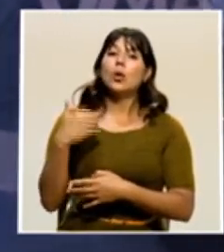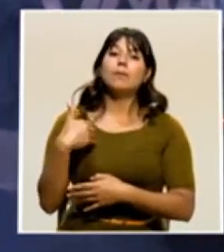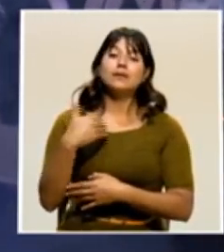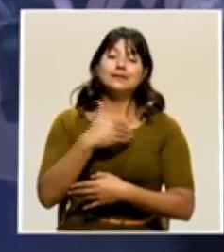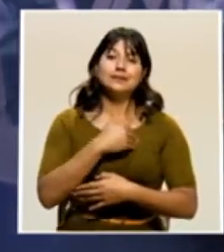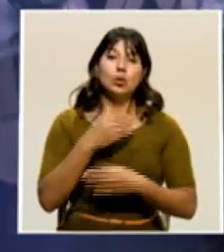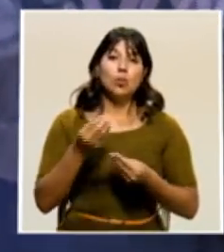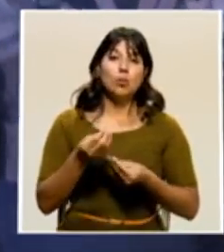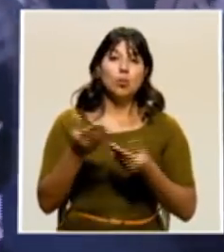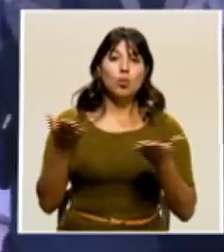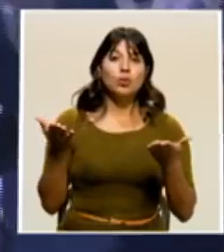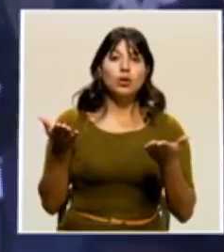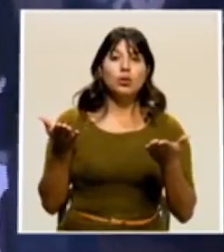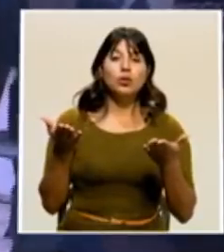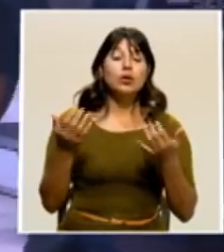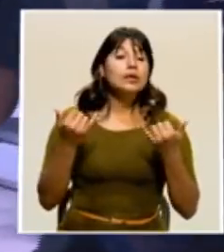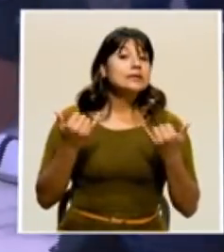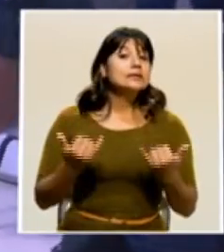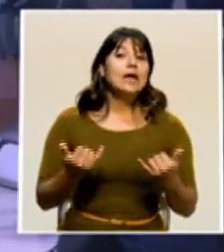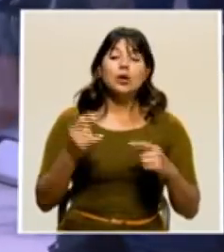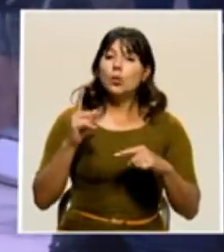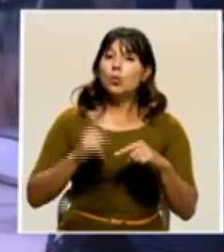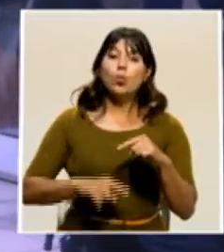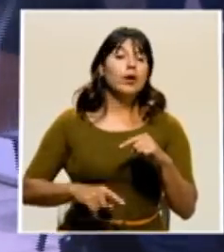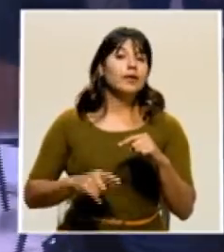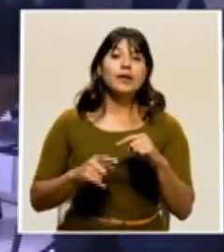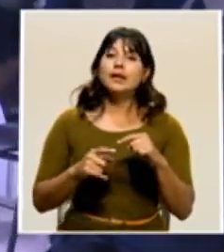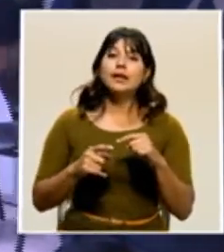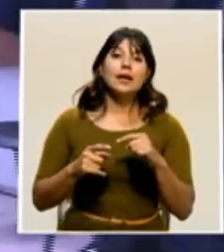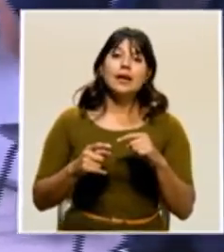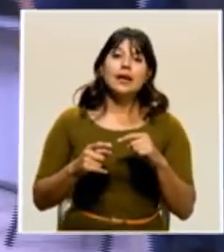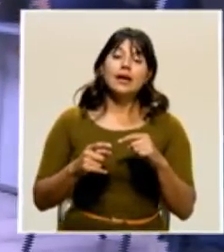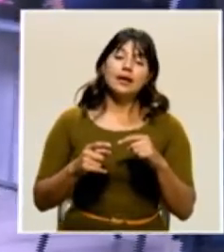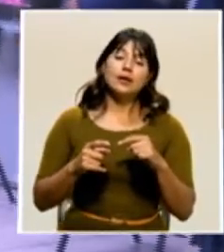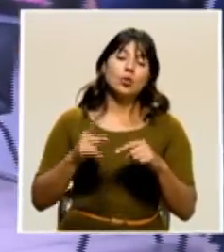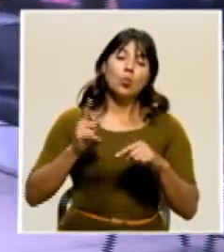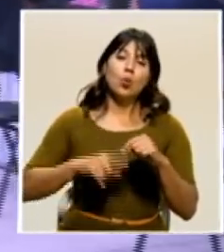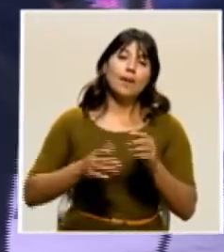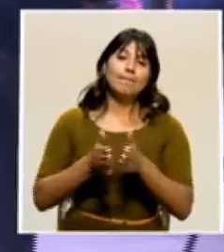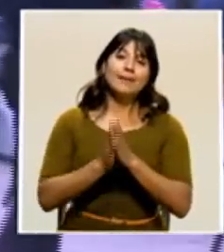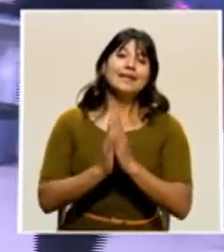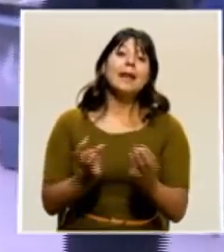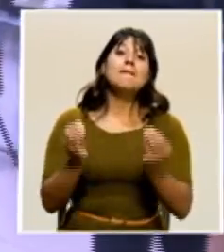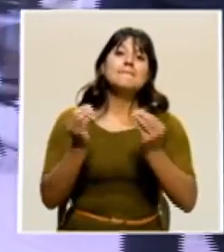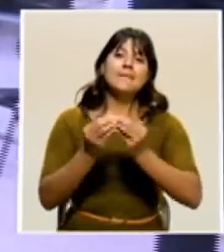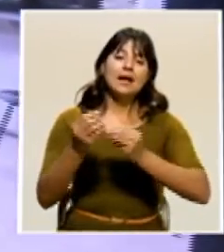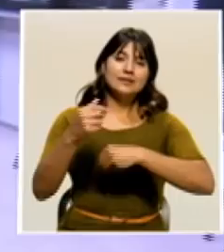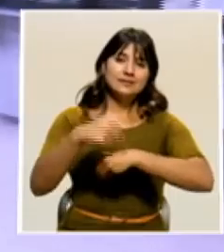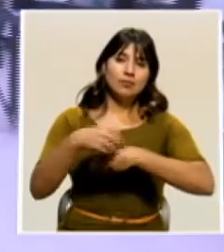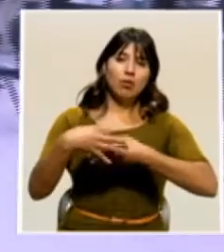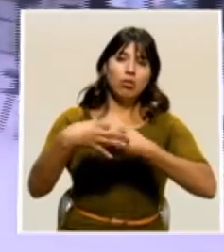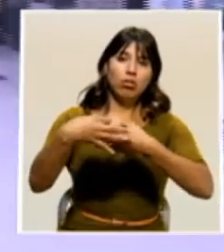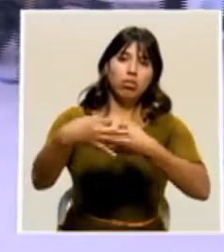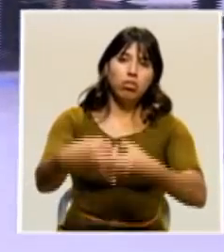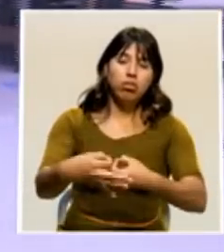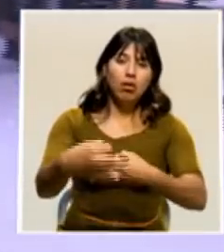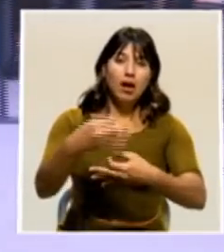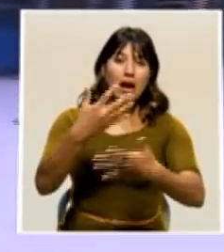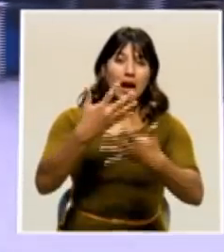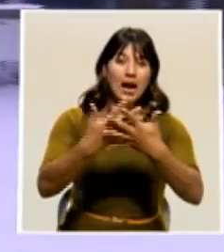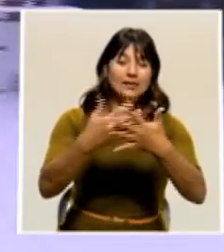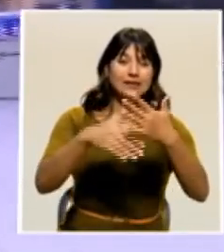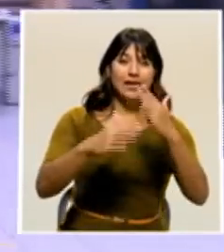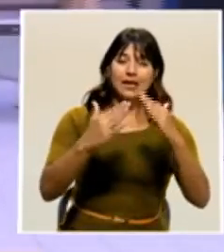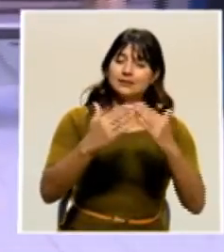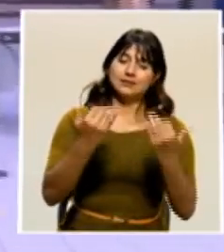que ya no puede solicitar la prórroga de la prisión preventiva para Juan Carlos Bolaños debido a que ya se